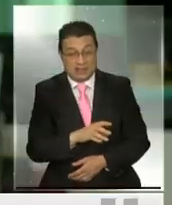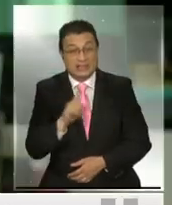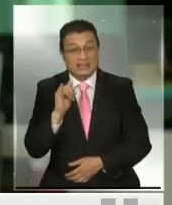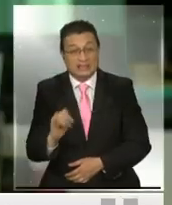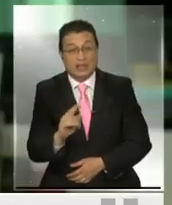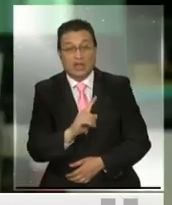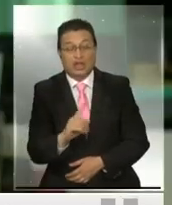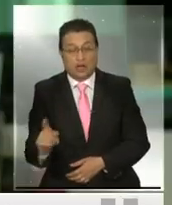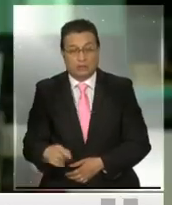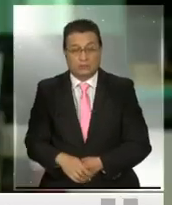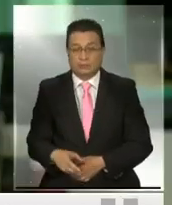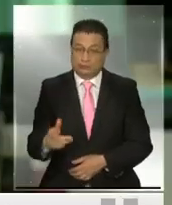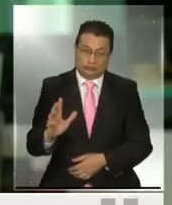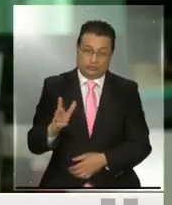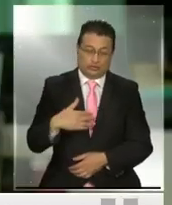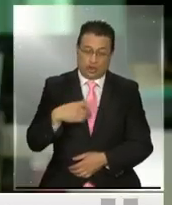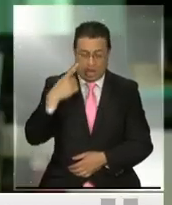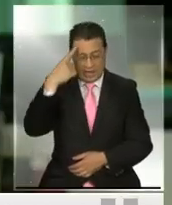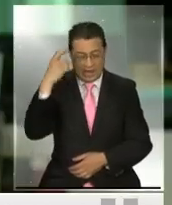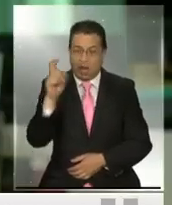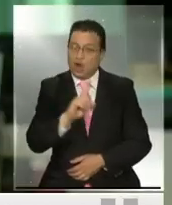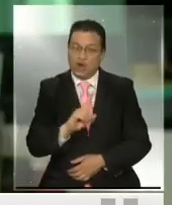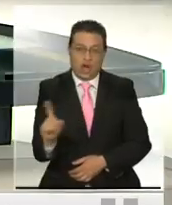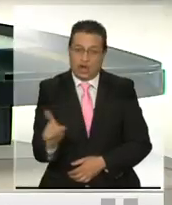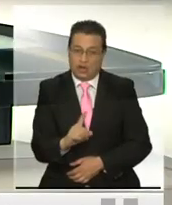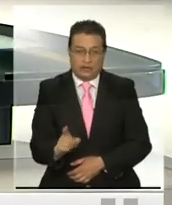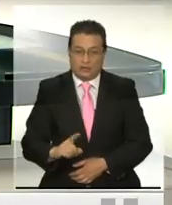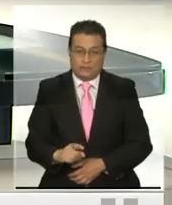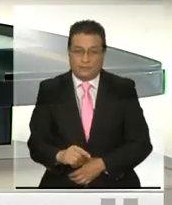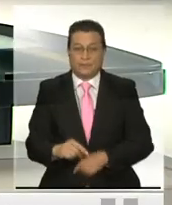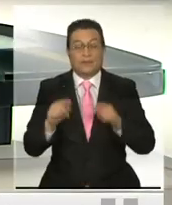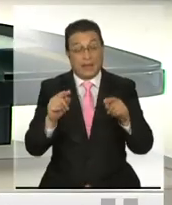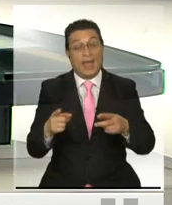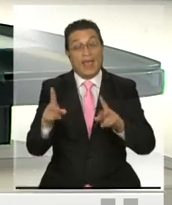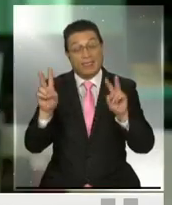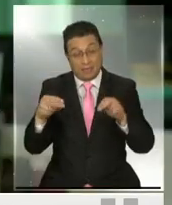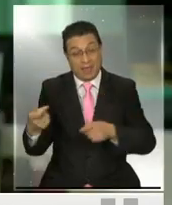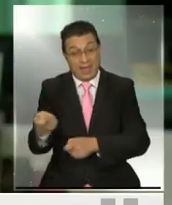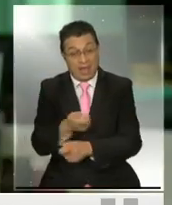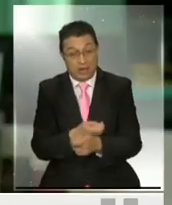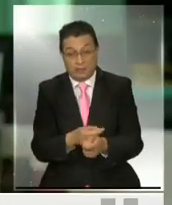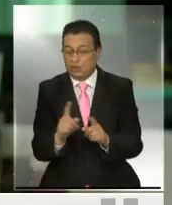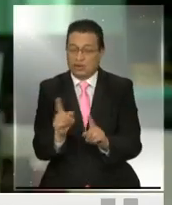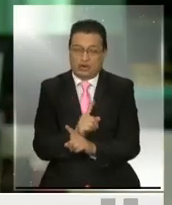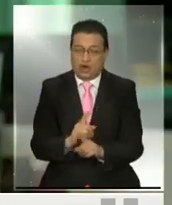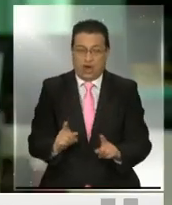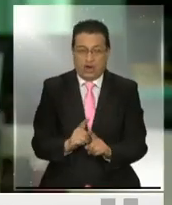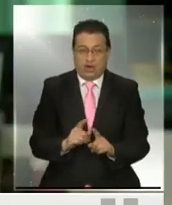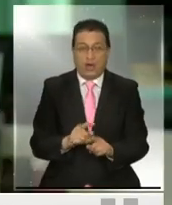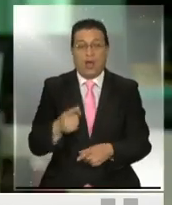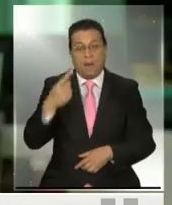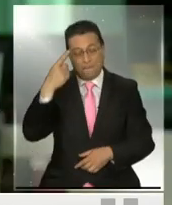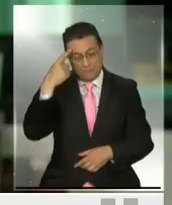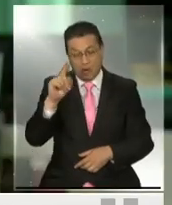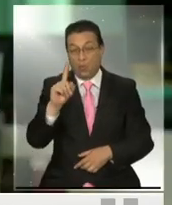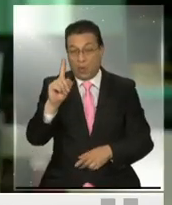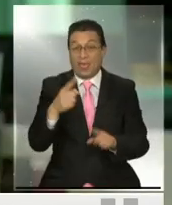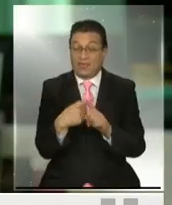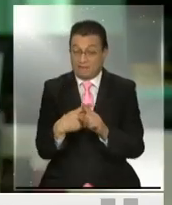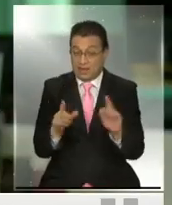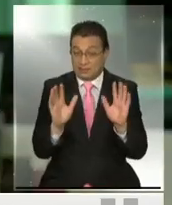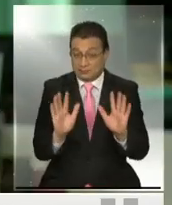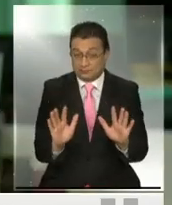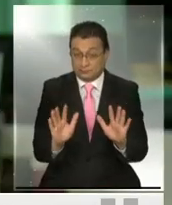a ver yo diría que nos metemos económicos en términos económicos puesto en esos términos yo diría que no ahora creo que hay que hacer una distinción a ver